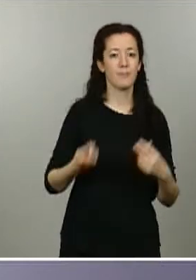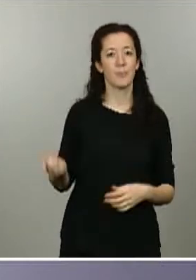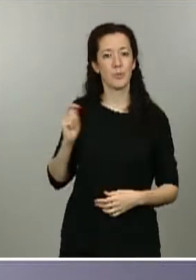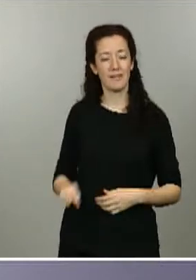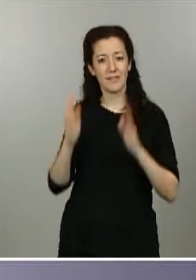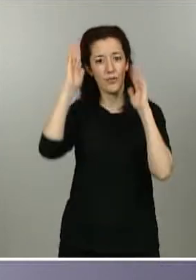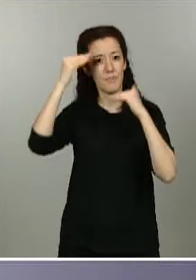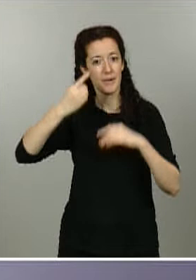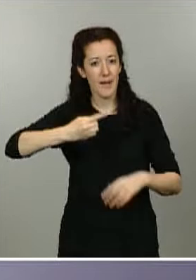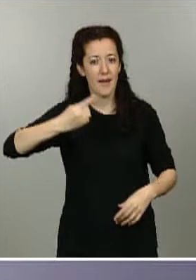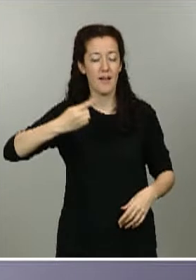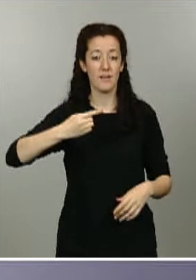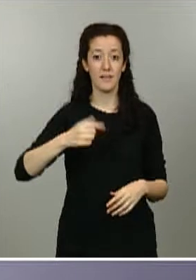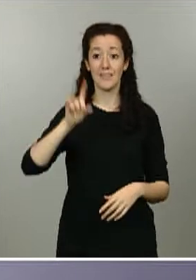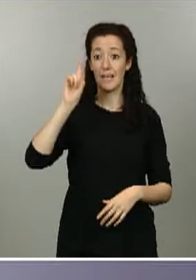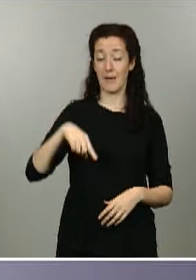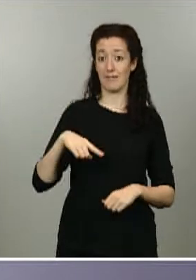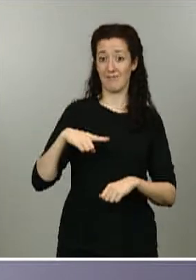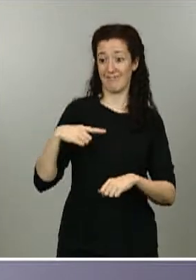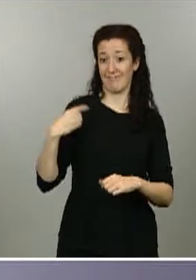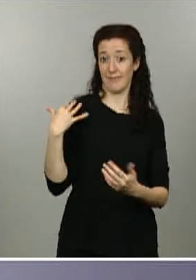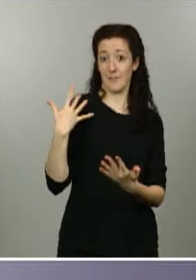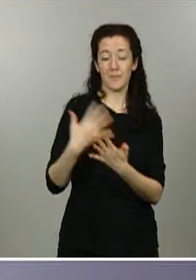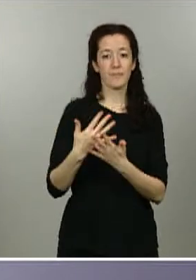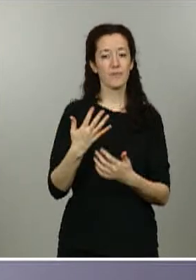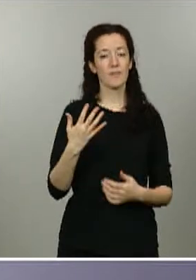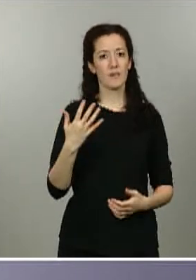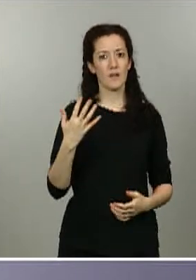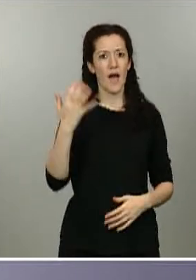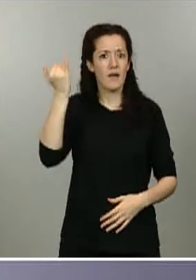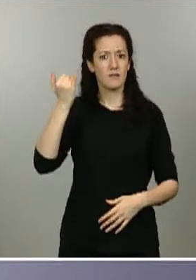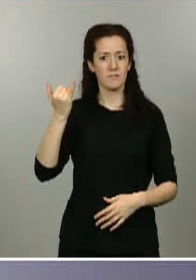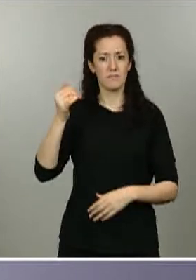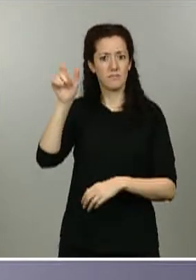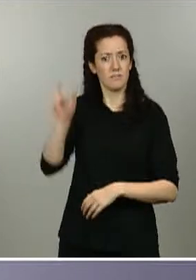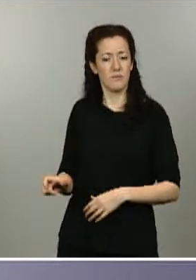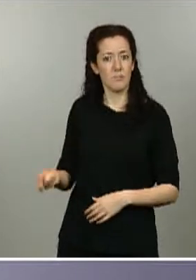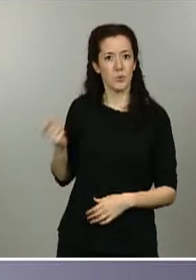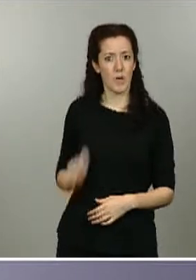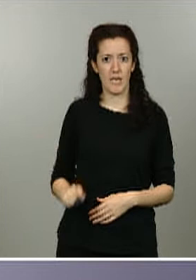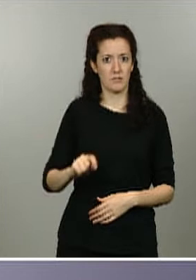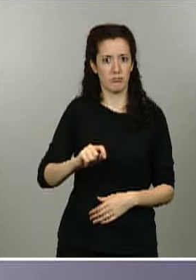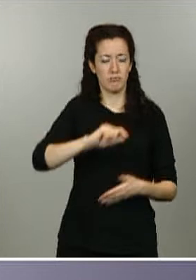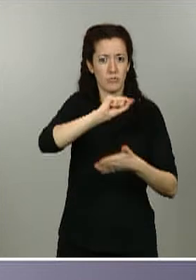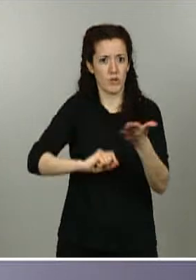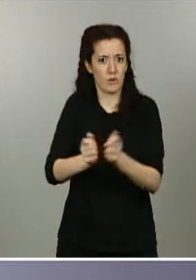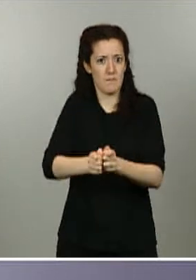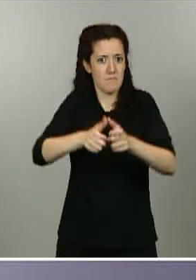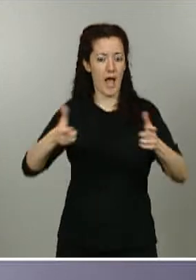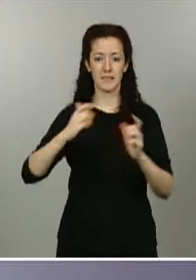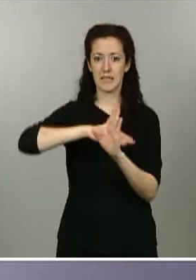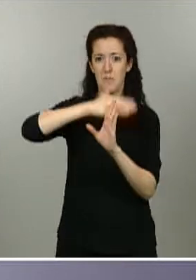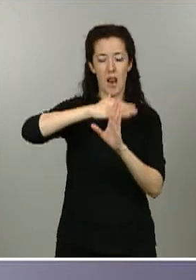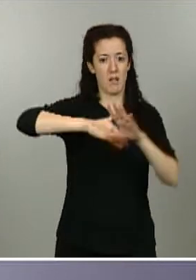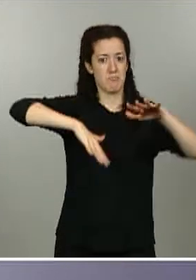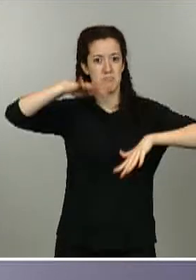hecho contratos a sanitarios de todos los niveles que han estado trabajando ya en la epidemia y que se están redirigiendo